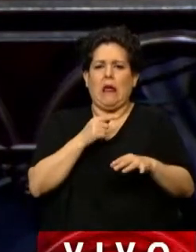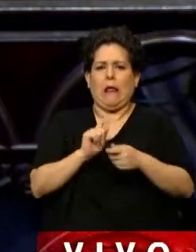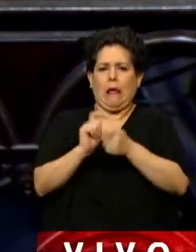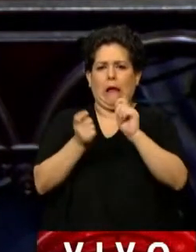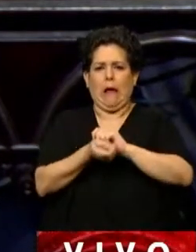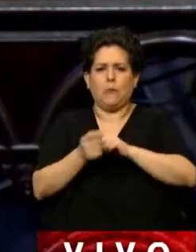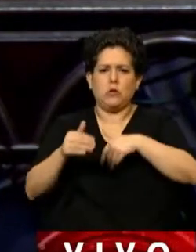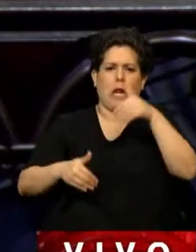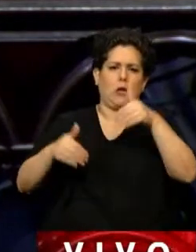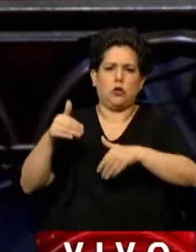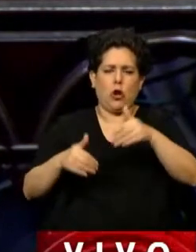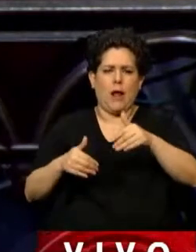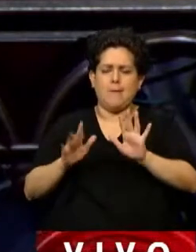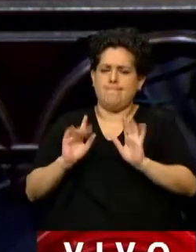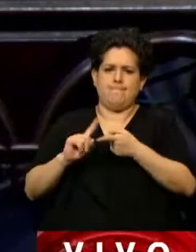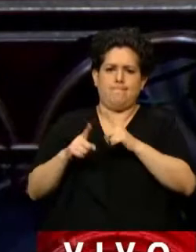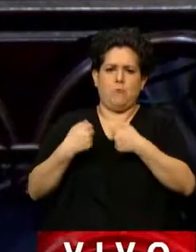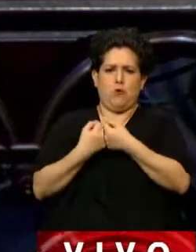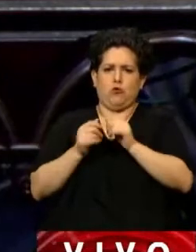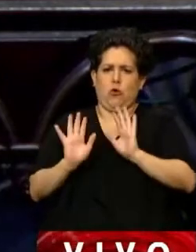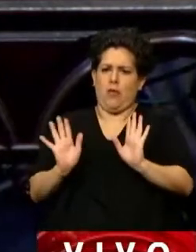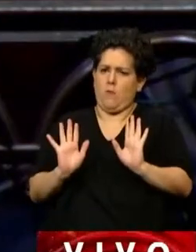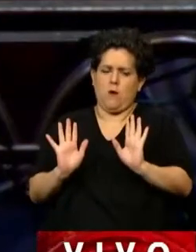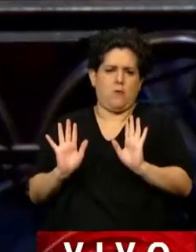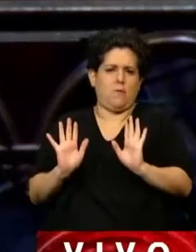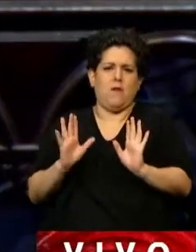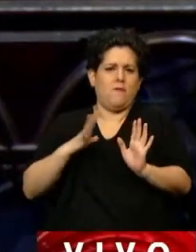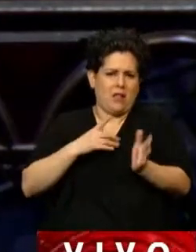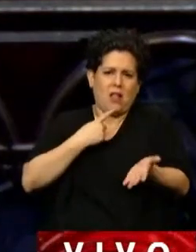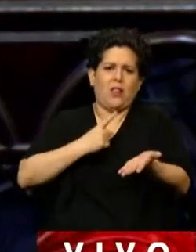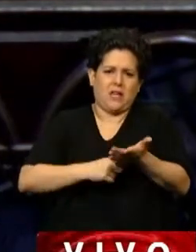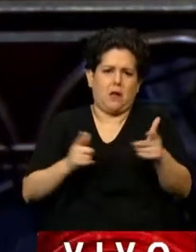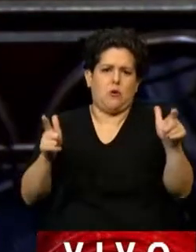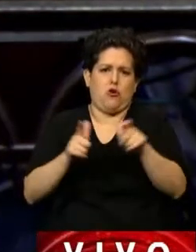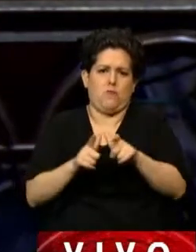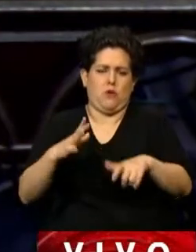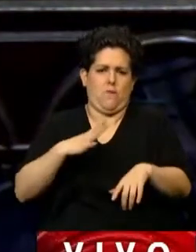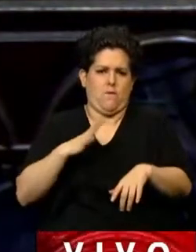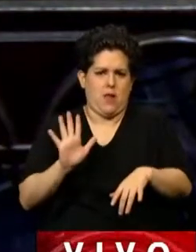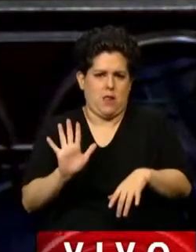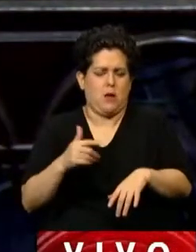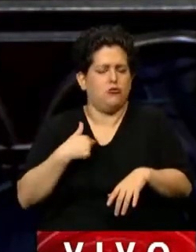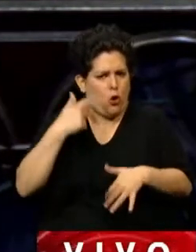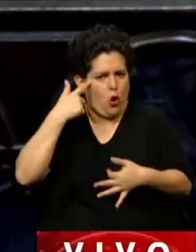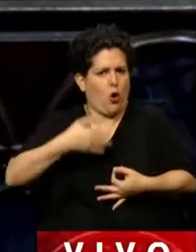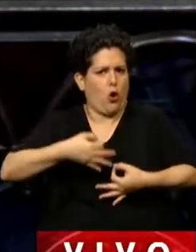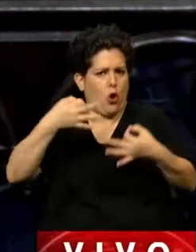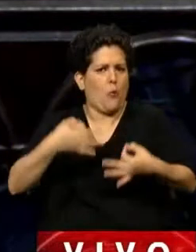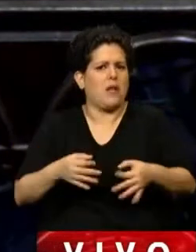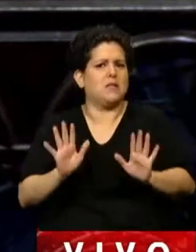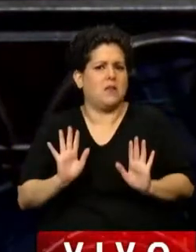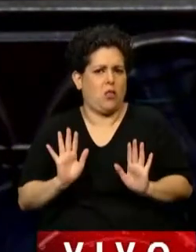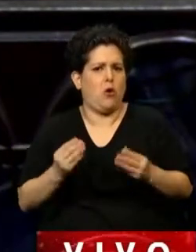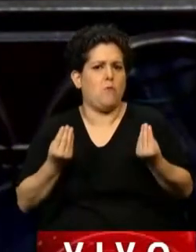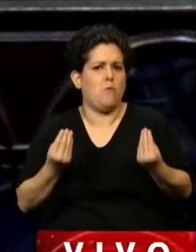electorales sobre tablas sin dictamen de comisión. Y lo digo convencido en términos institucionales, ¿no?